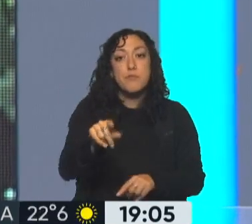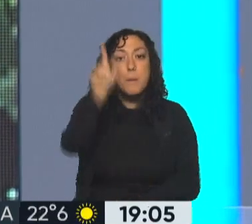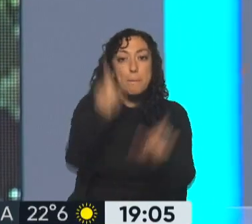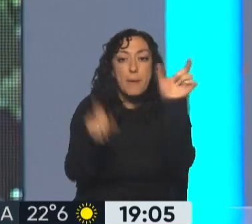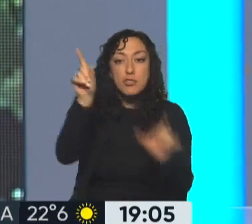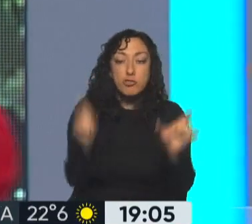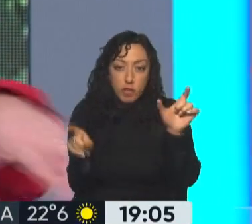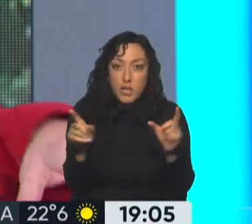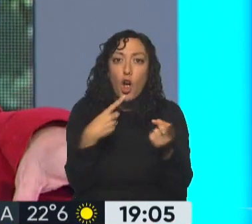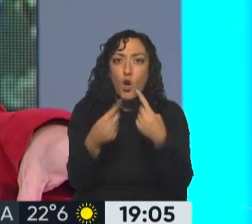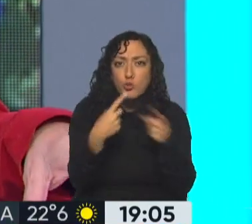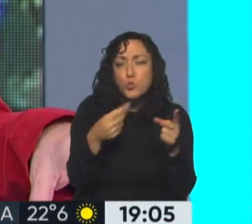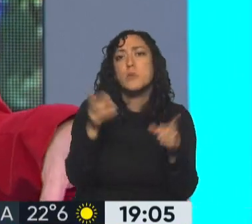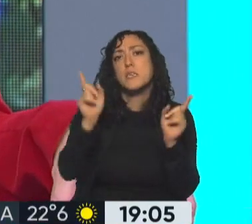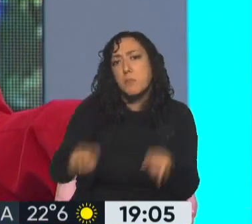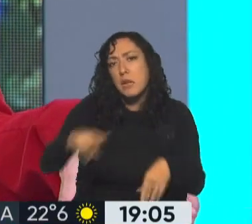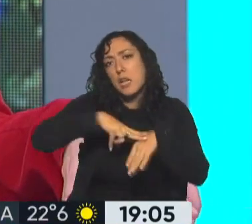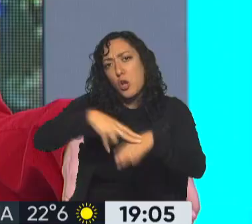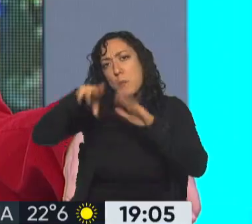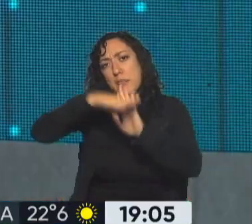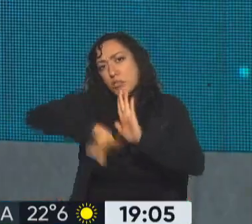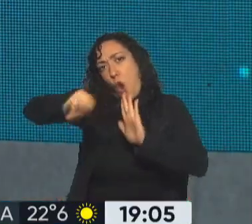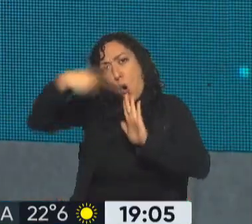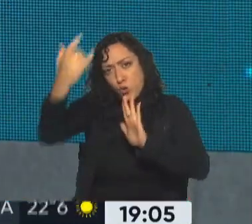disponible para la consulta de estas y otras recomendaciones. Muy bien. Gracias, Miriam.